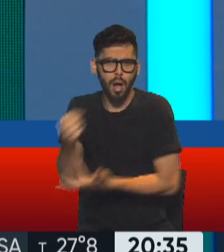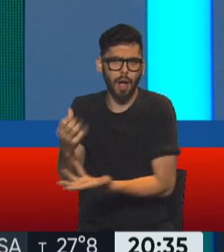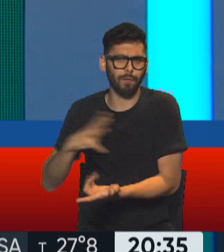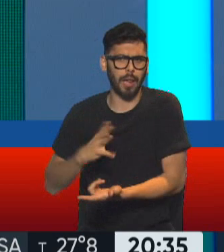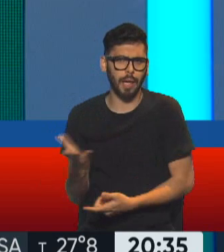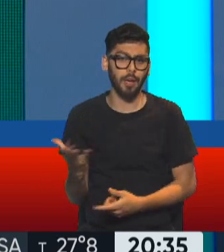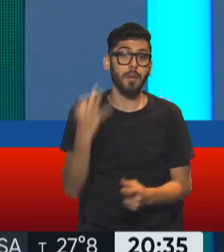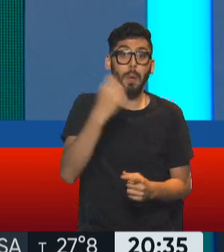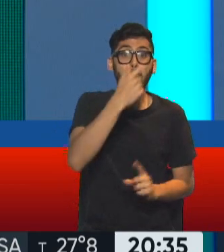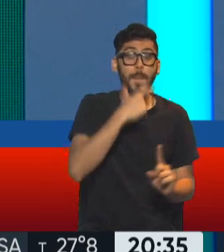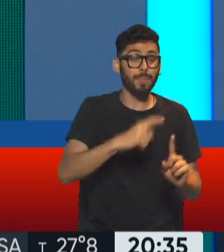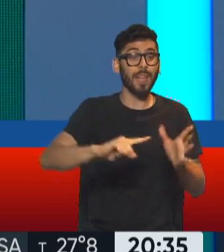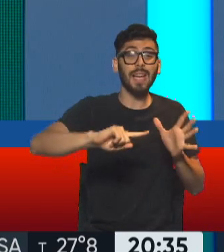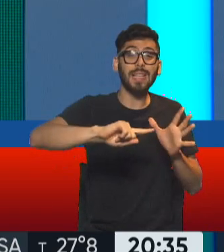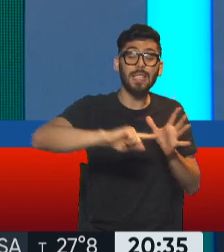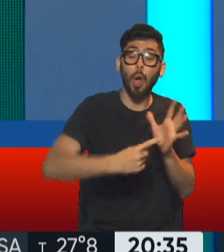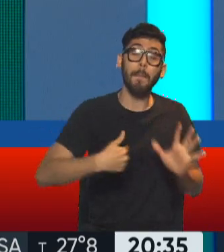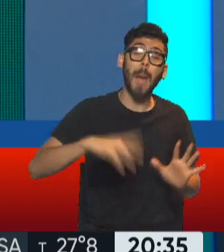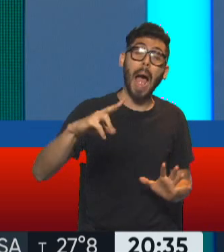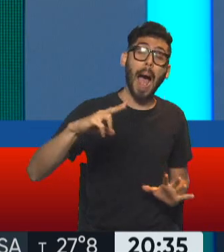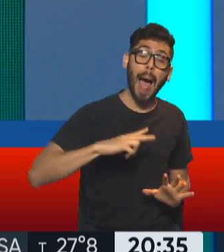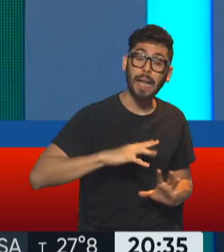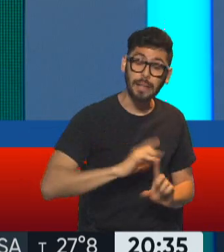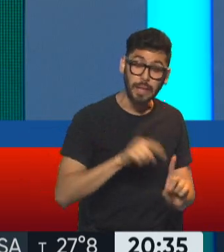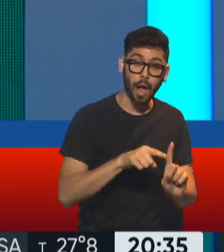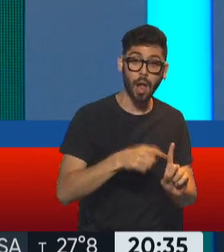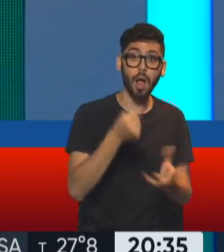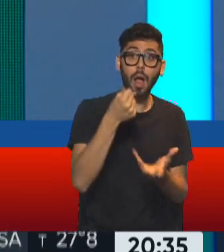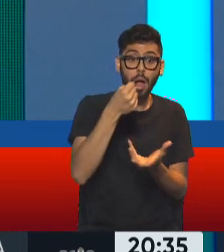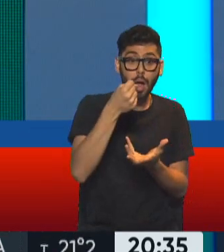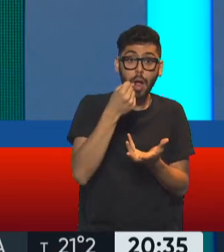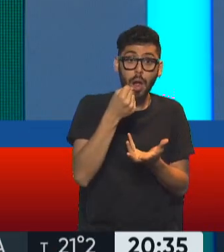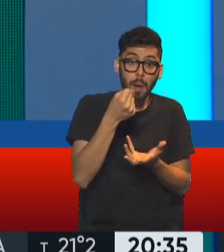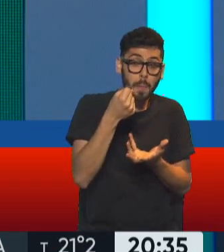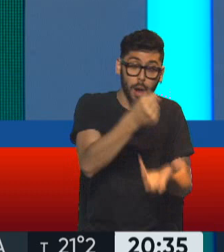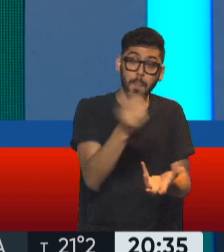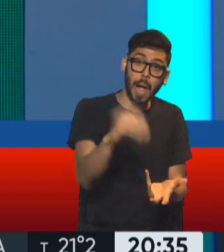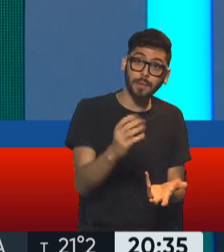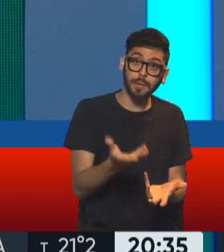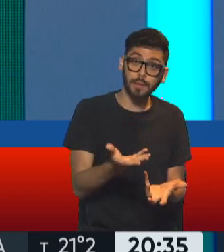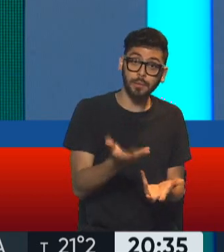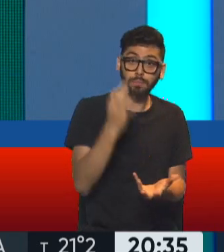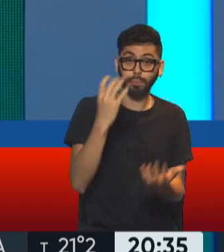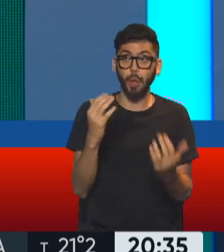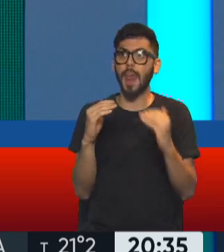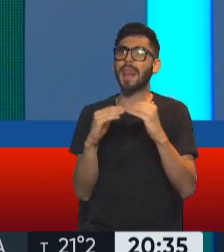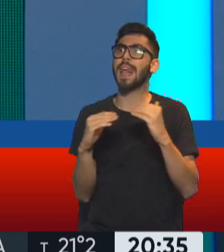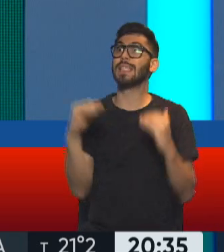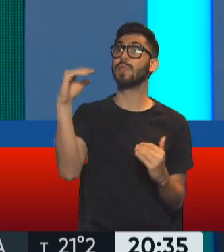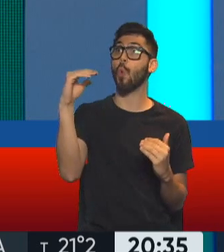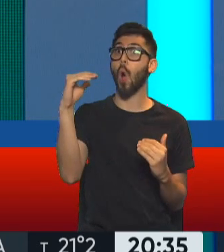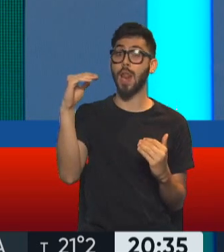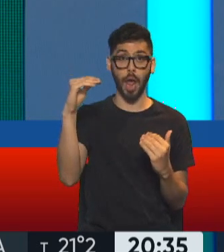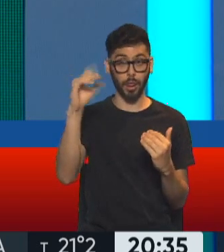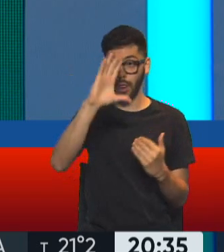ciudad más rica per cápita un excedente de la copa que claramente, si mirás el mapa de las desigualdades sociales, Sí. quien tenés